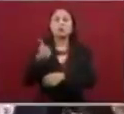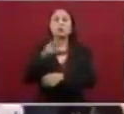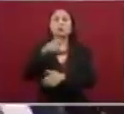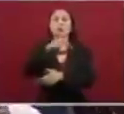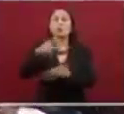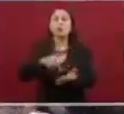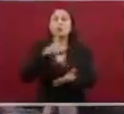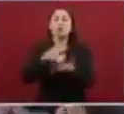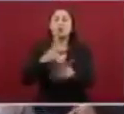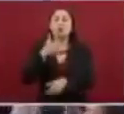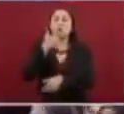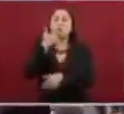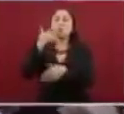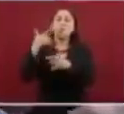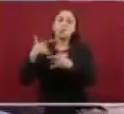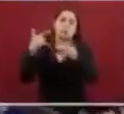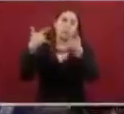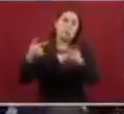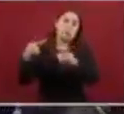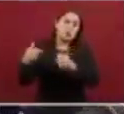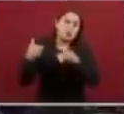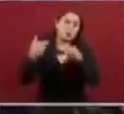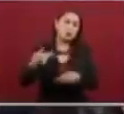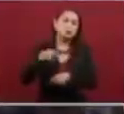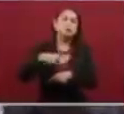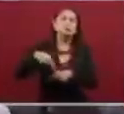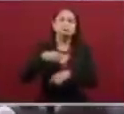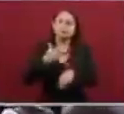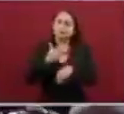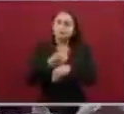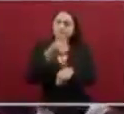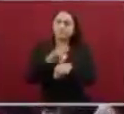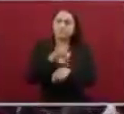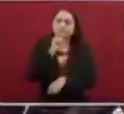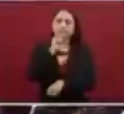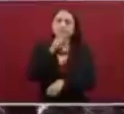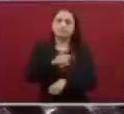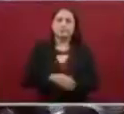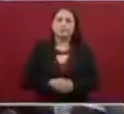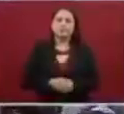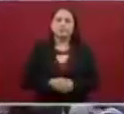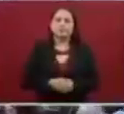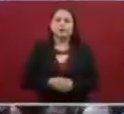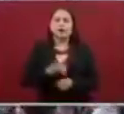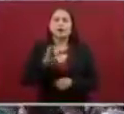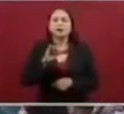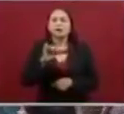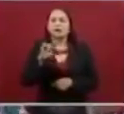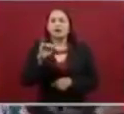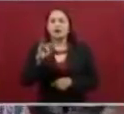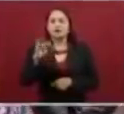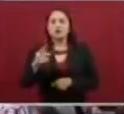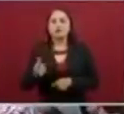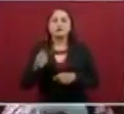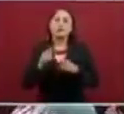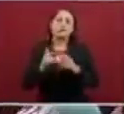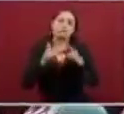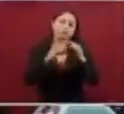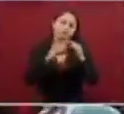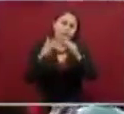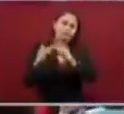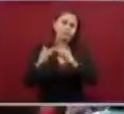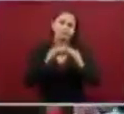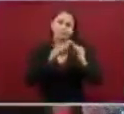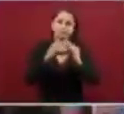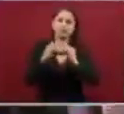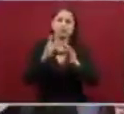histórico nacional. El Infonavit ha reestructurado hasta ahora